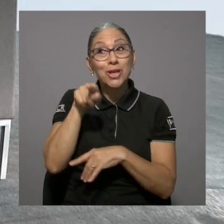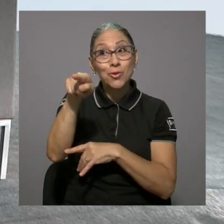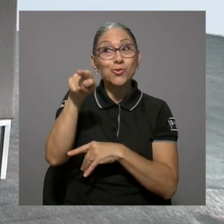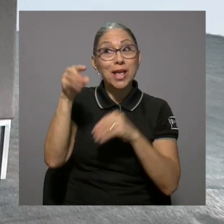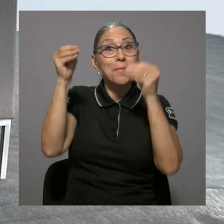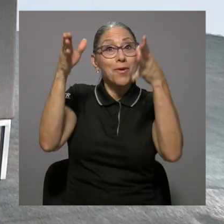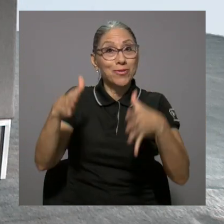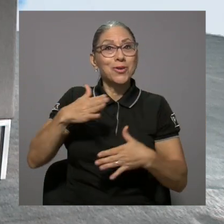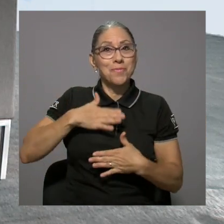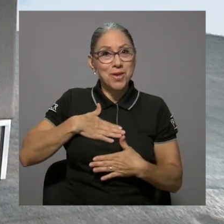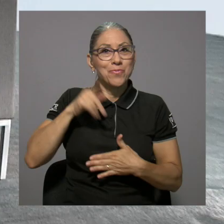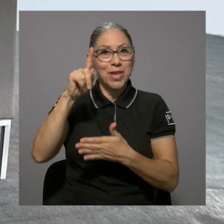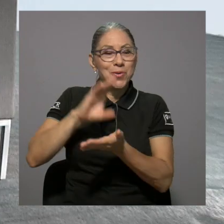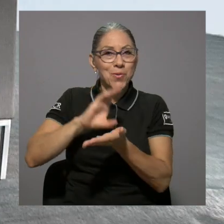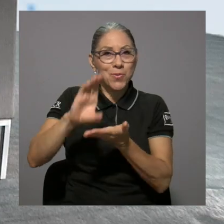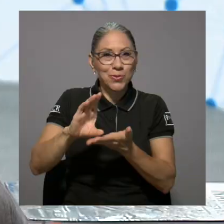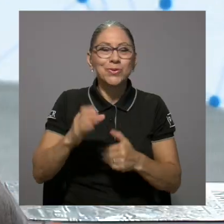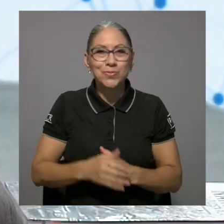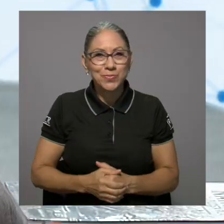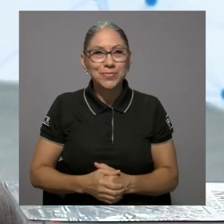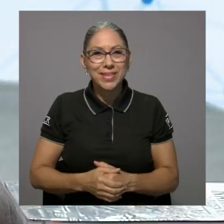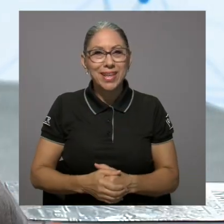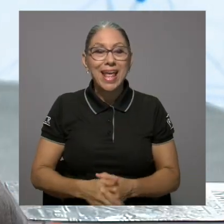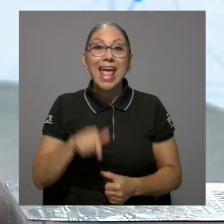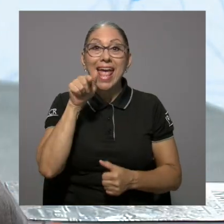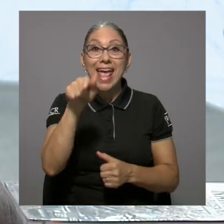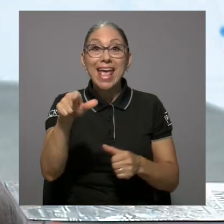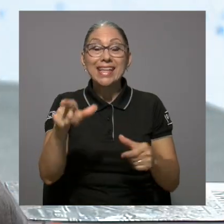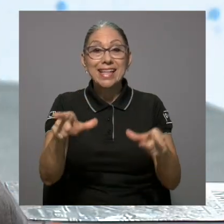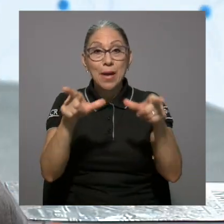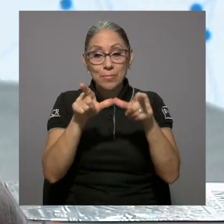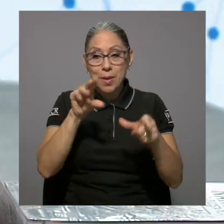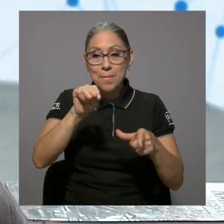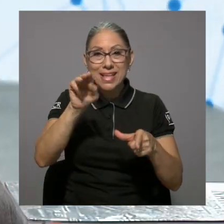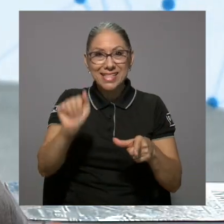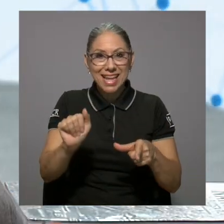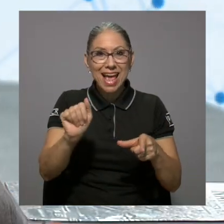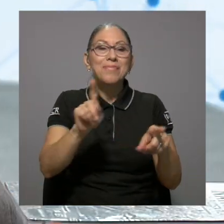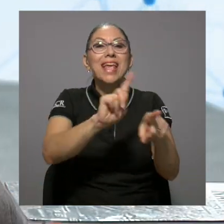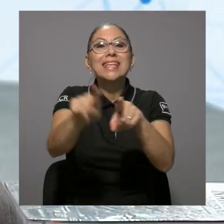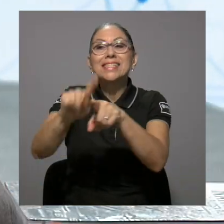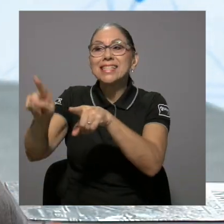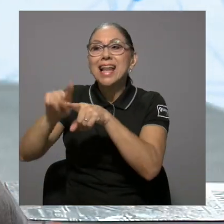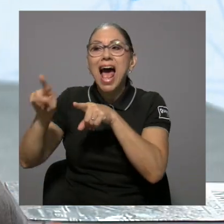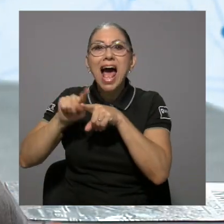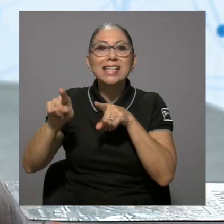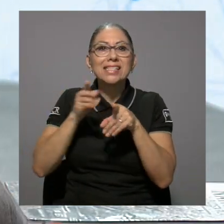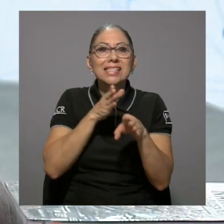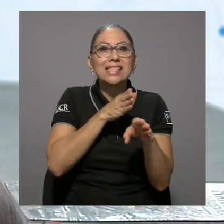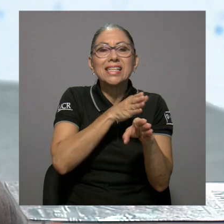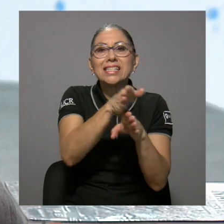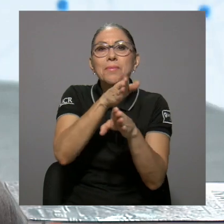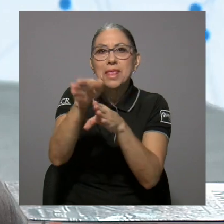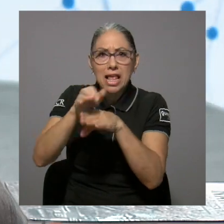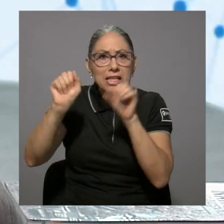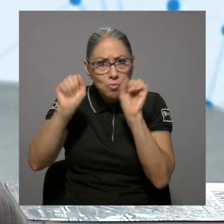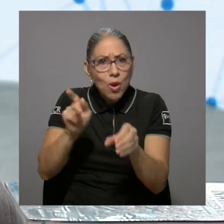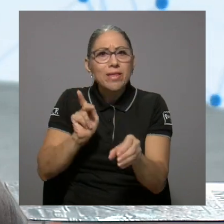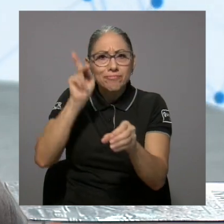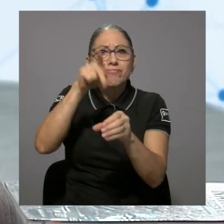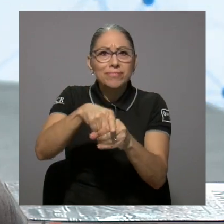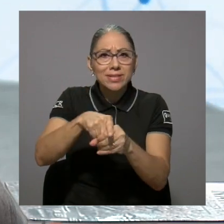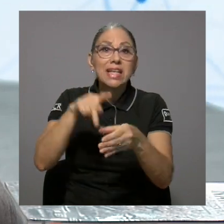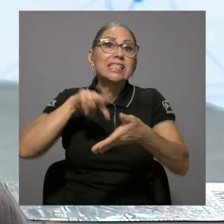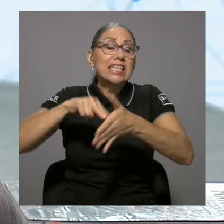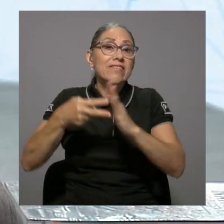de esos cursos. Esa maestría es transdisciplinaria, es decir, los estudiantes